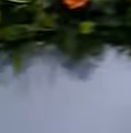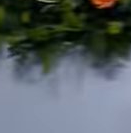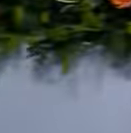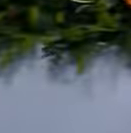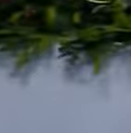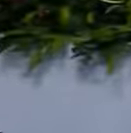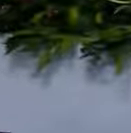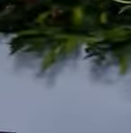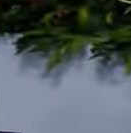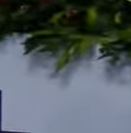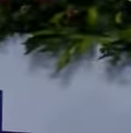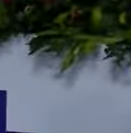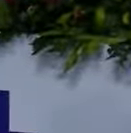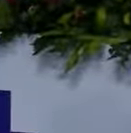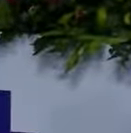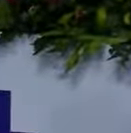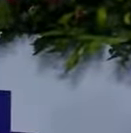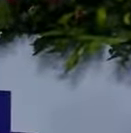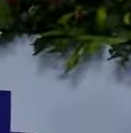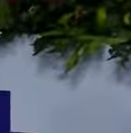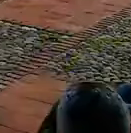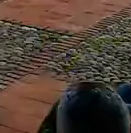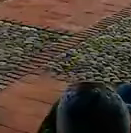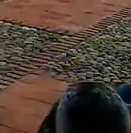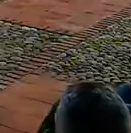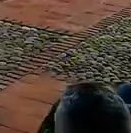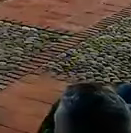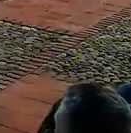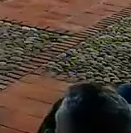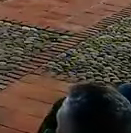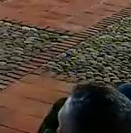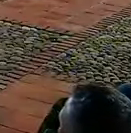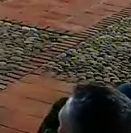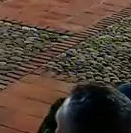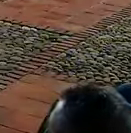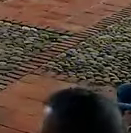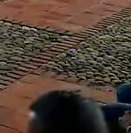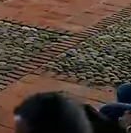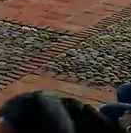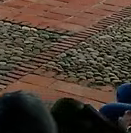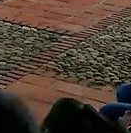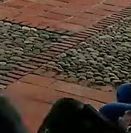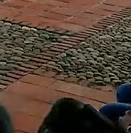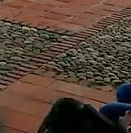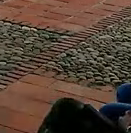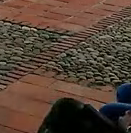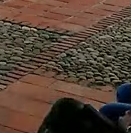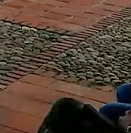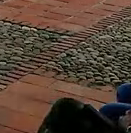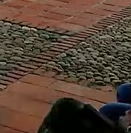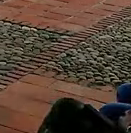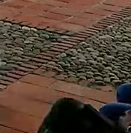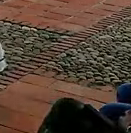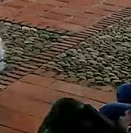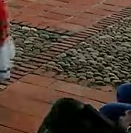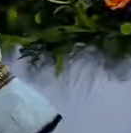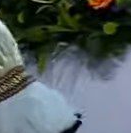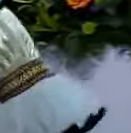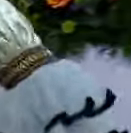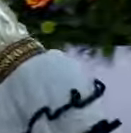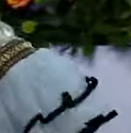la pesca tan buena que daba el río. ¿Recuerda los nombres de esos pozos? Pues claro, por eso el Pozo de